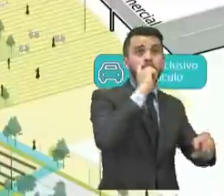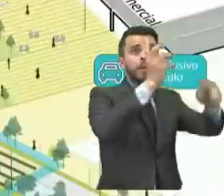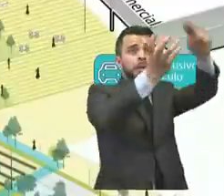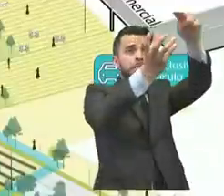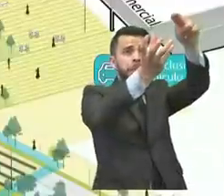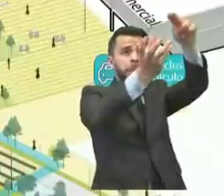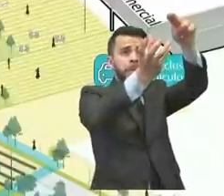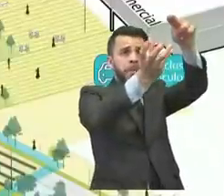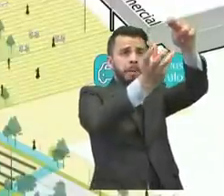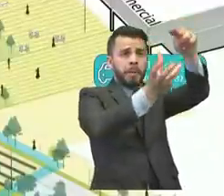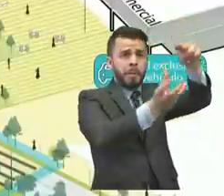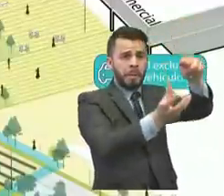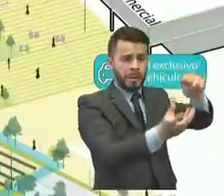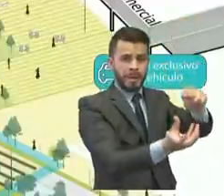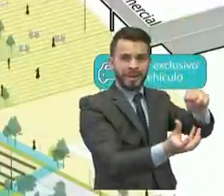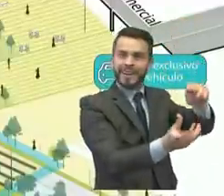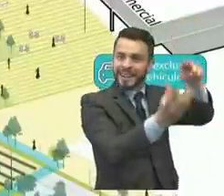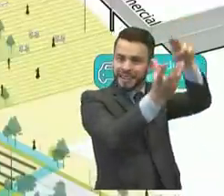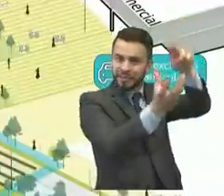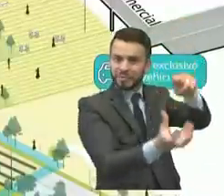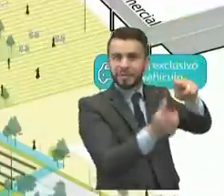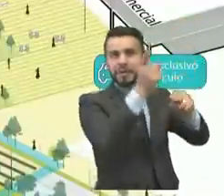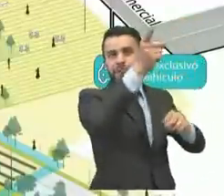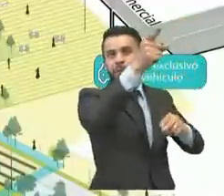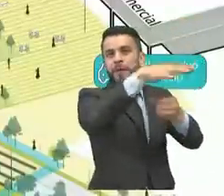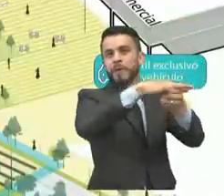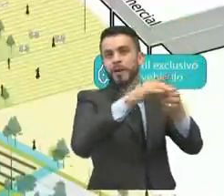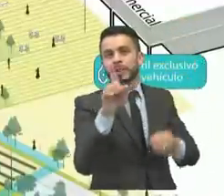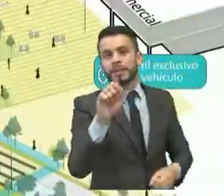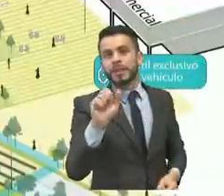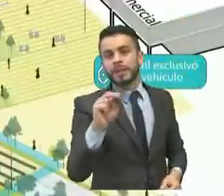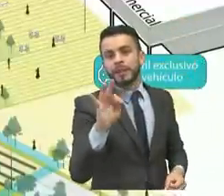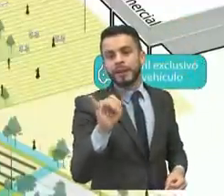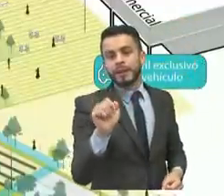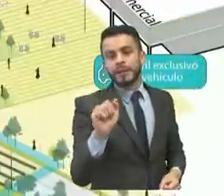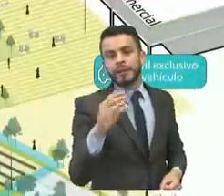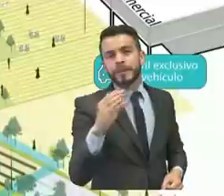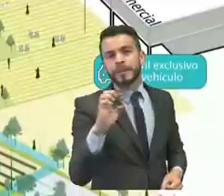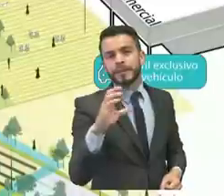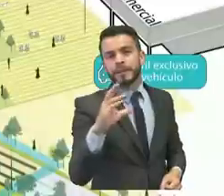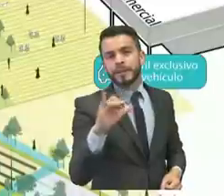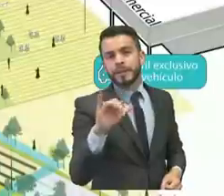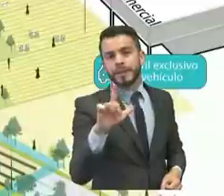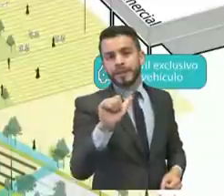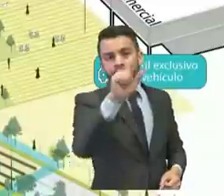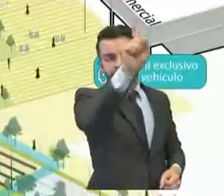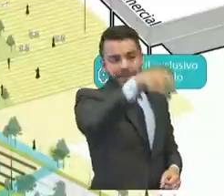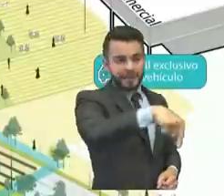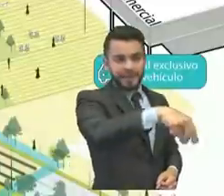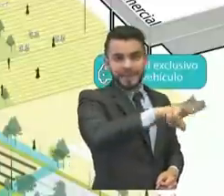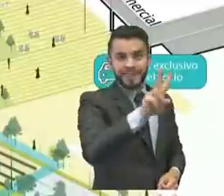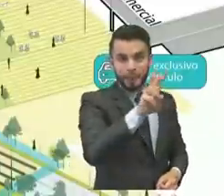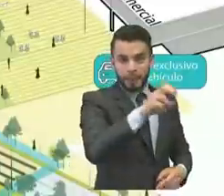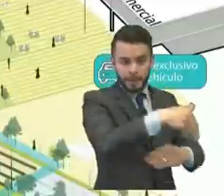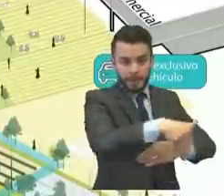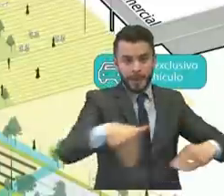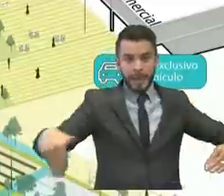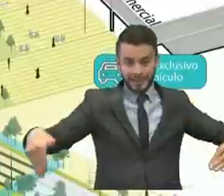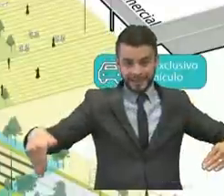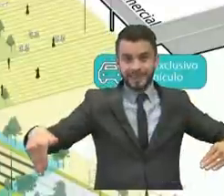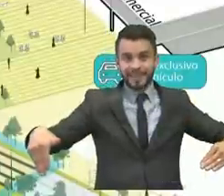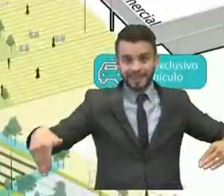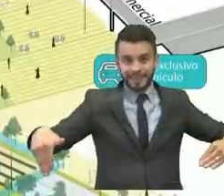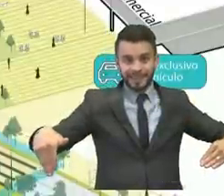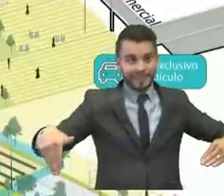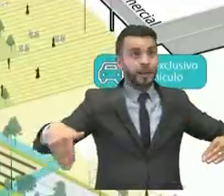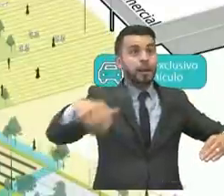gente de Santa Cecilia hacia la séptima y también hacia el